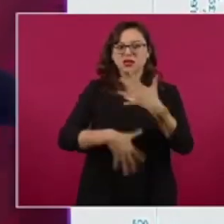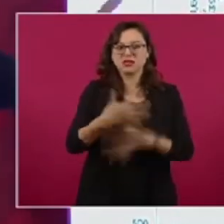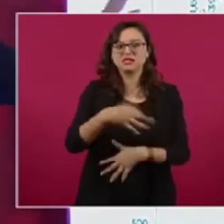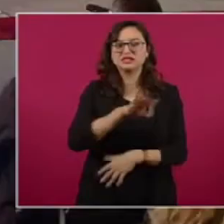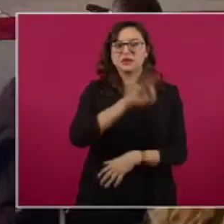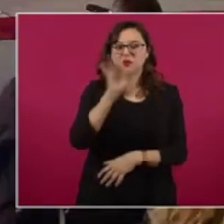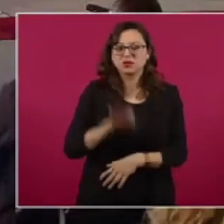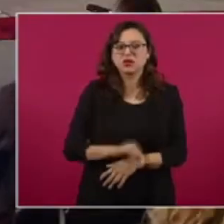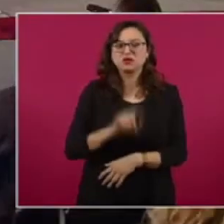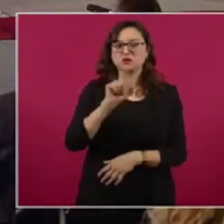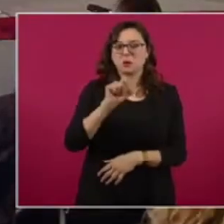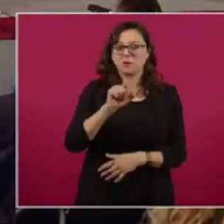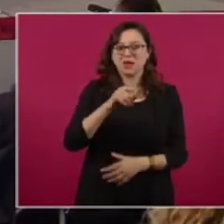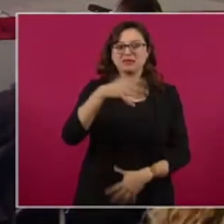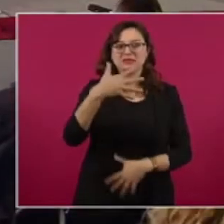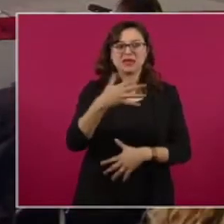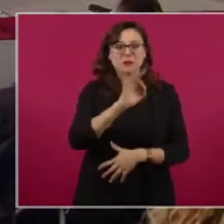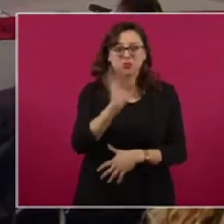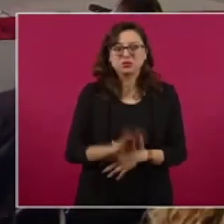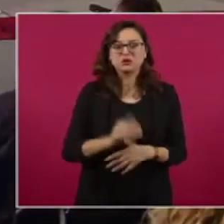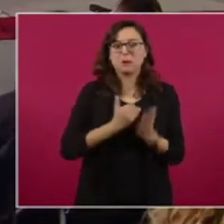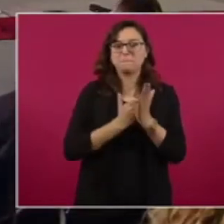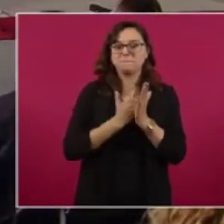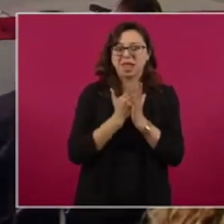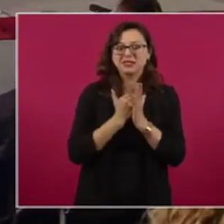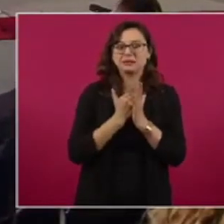Así recibimos, aquí entramos nosotros.